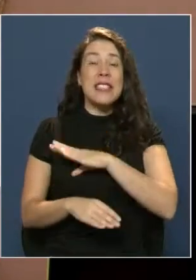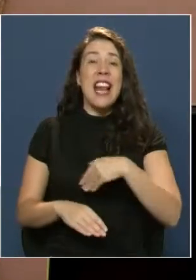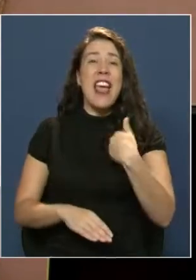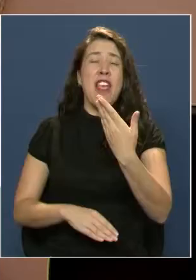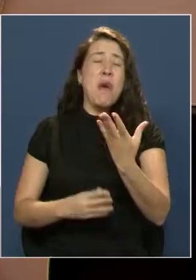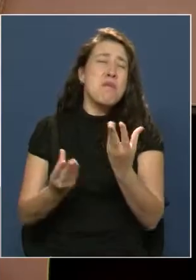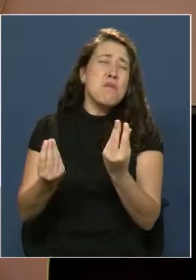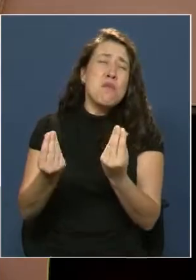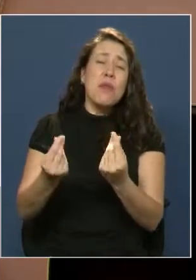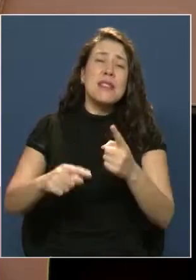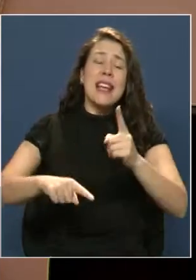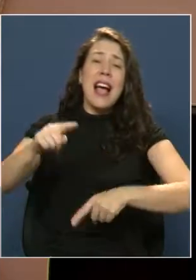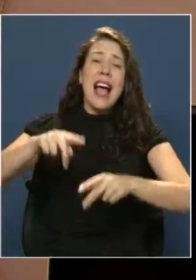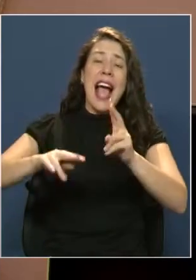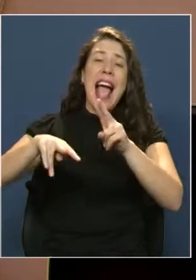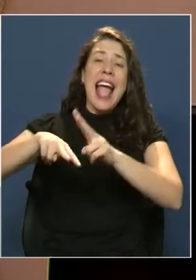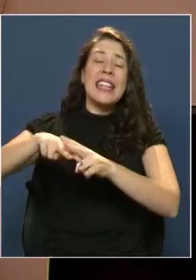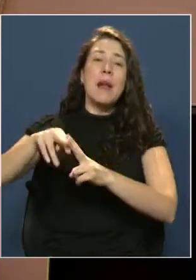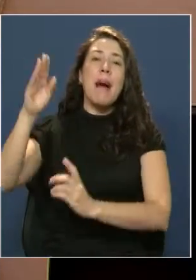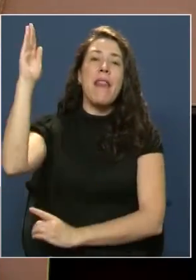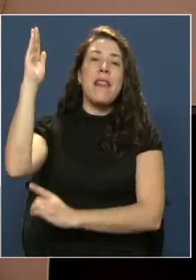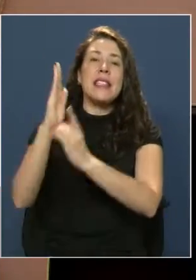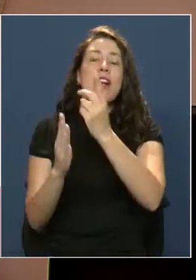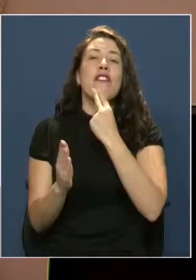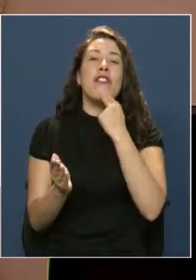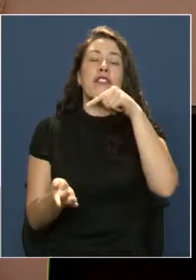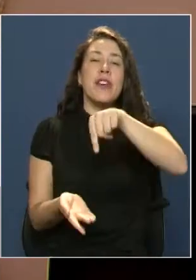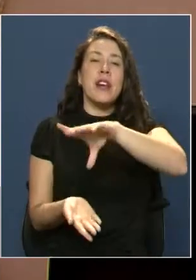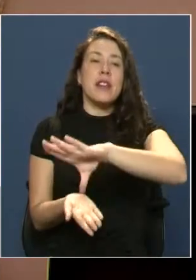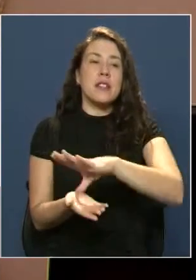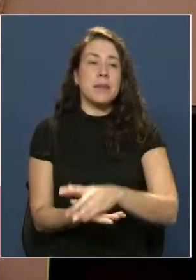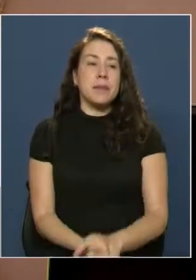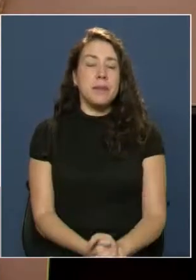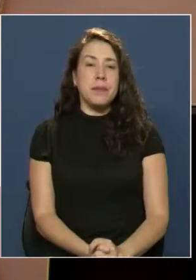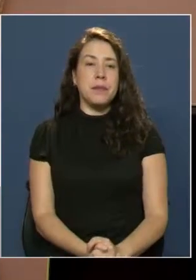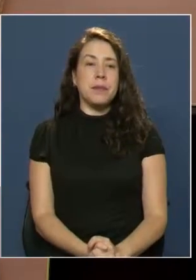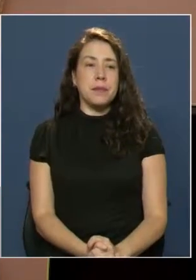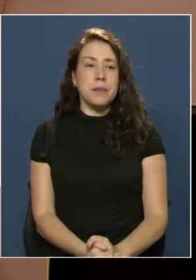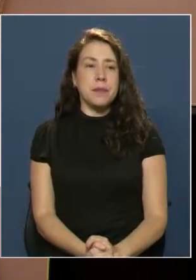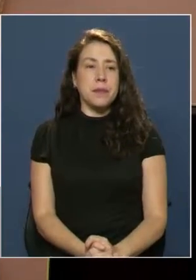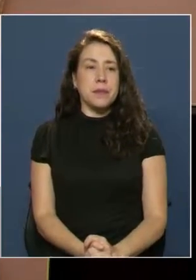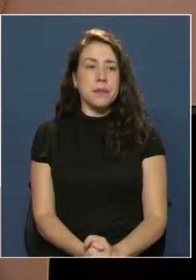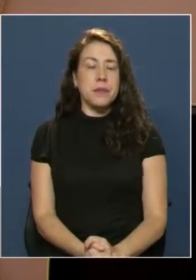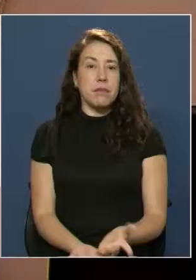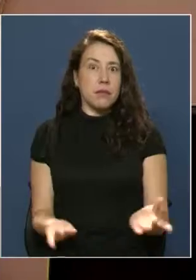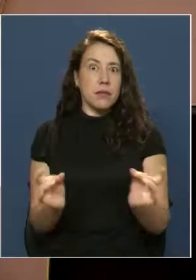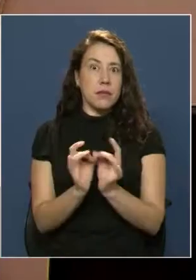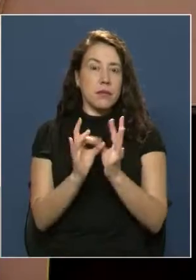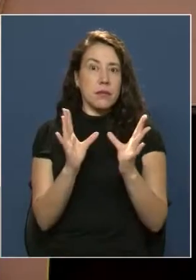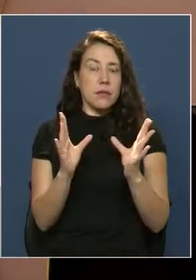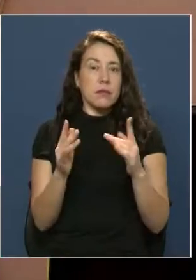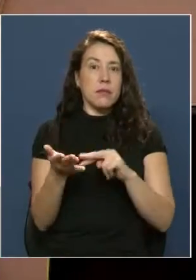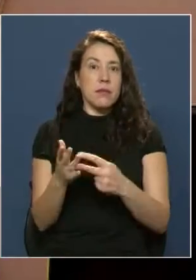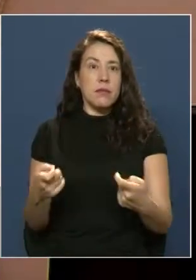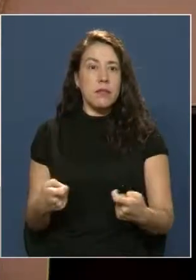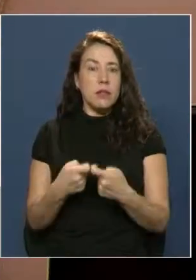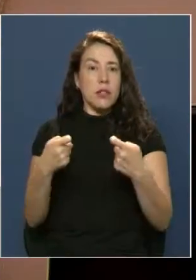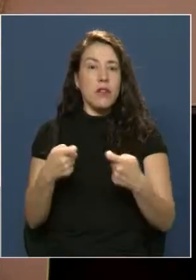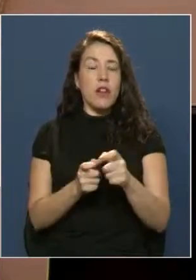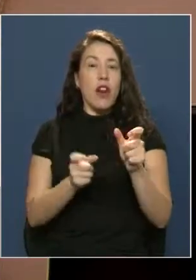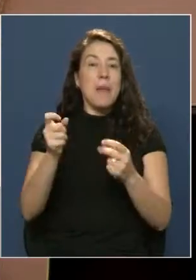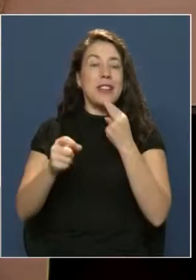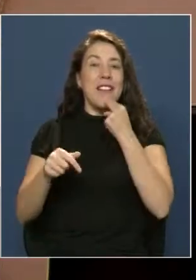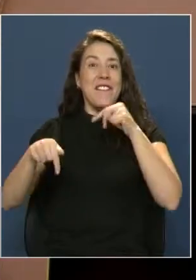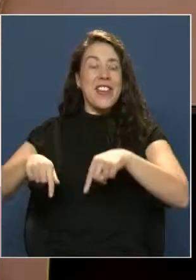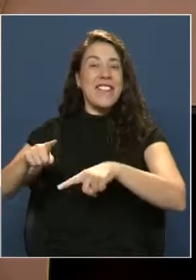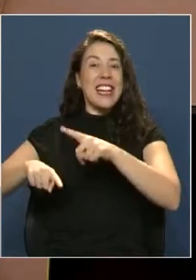miles de hectáreas para poder desarrollar el territorio. Y ahí, claro, entraron en conflicto con quienes habitaban